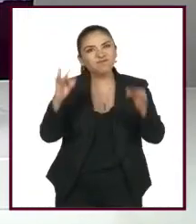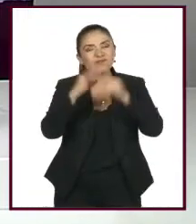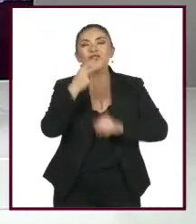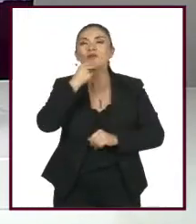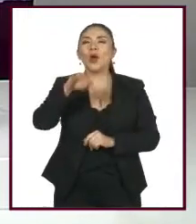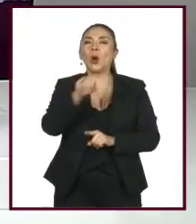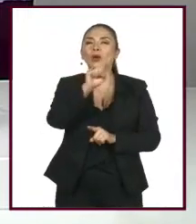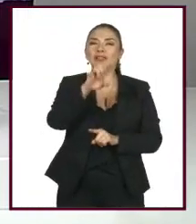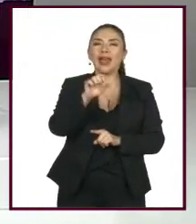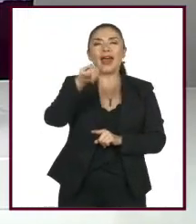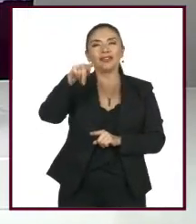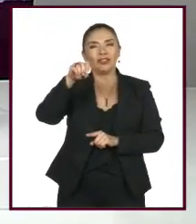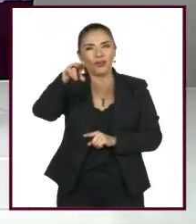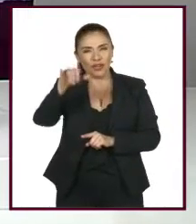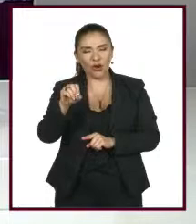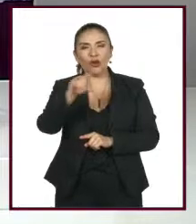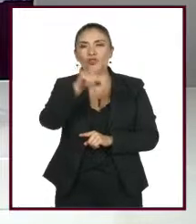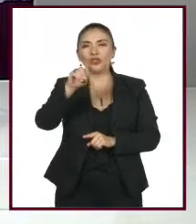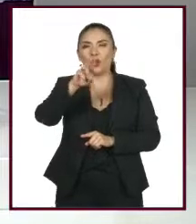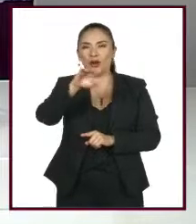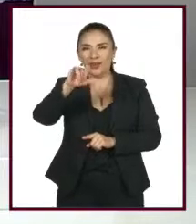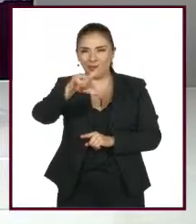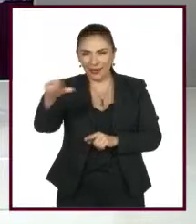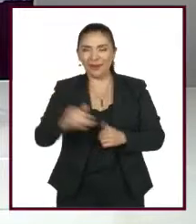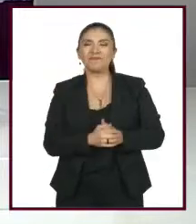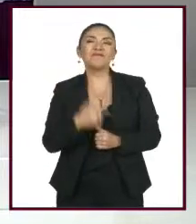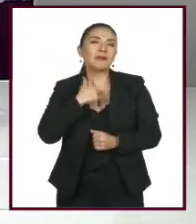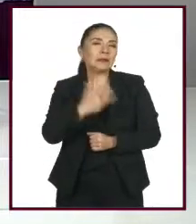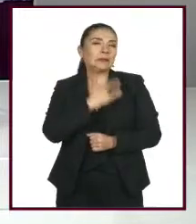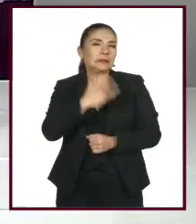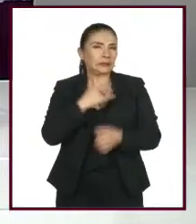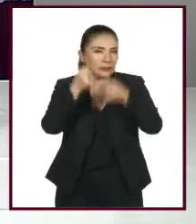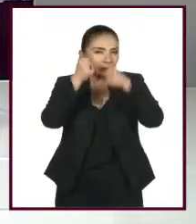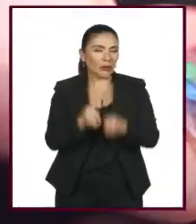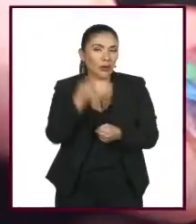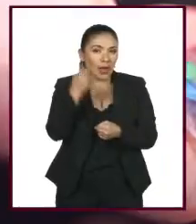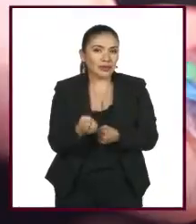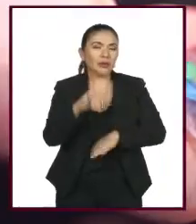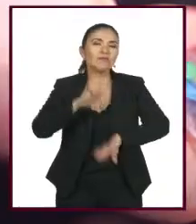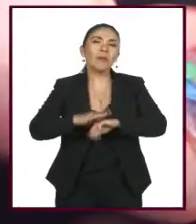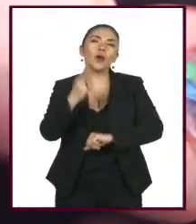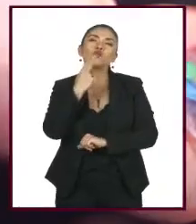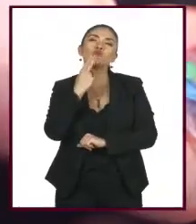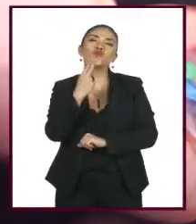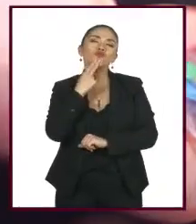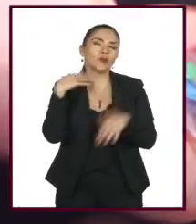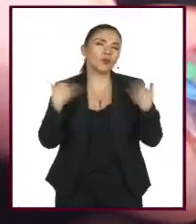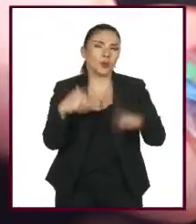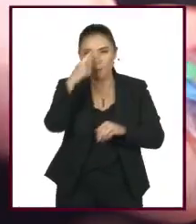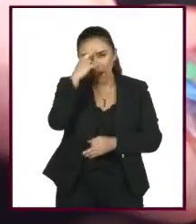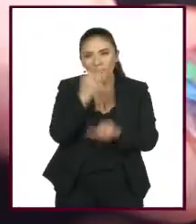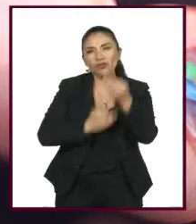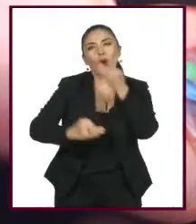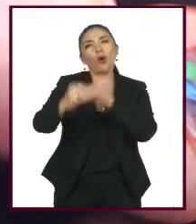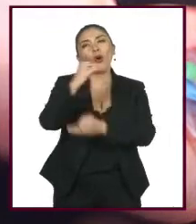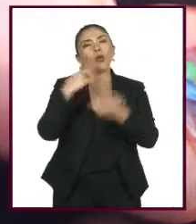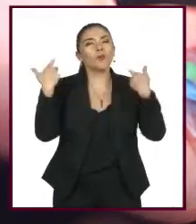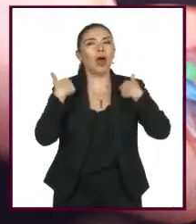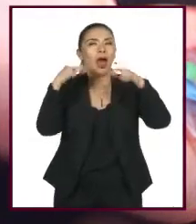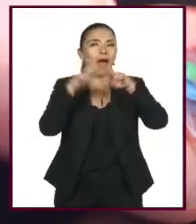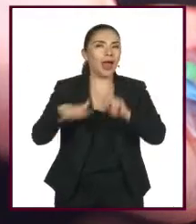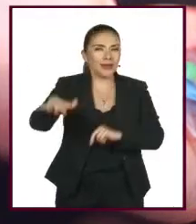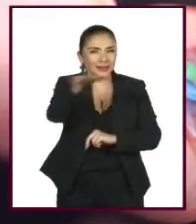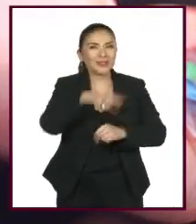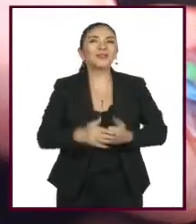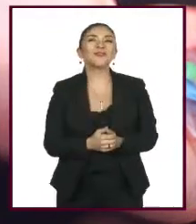José Antonio Zorrilla. Estamos seguros que esta será de gran utilidad para todas y todos los